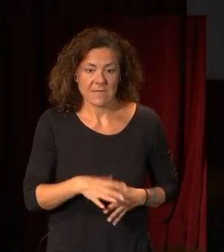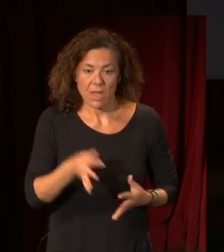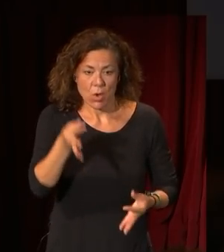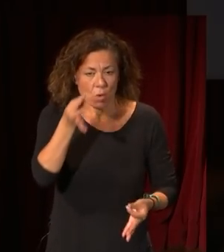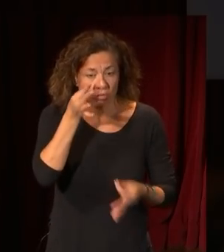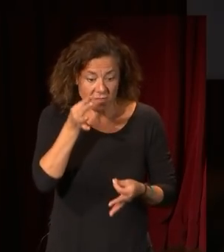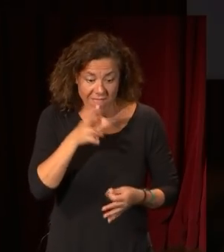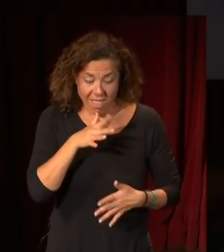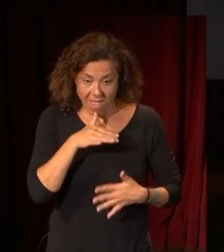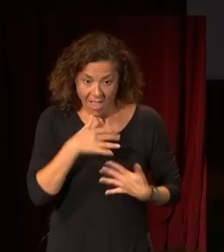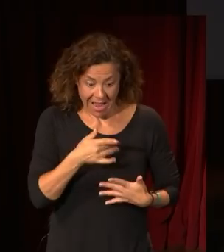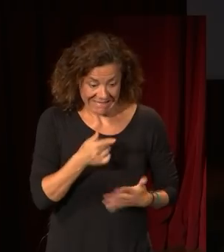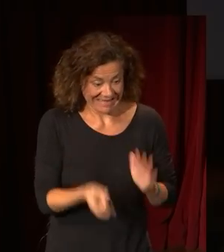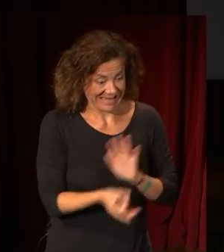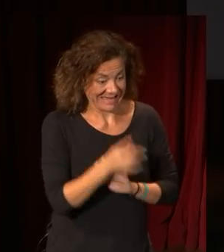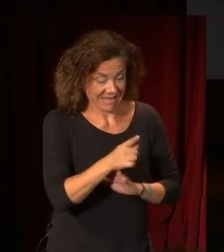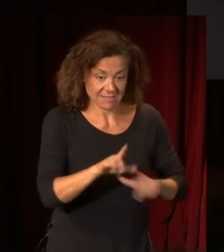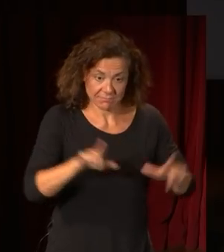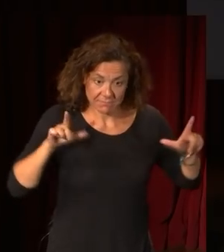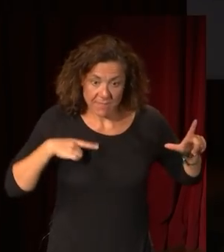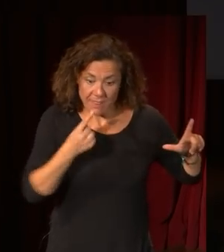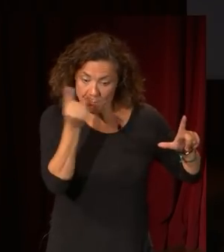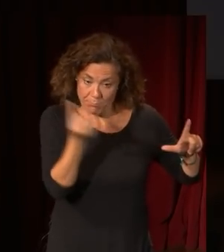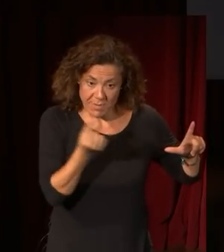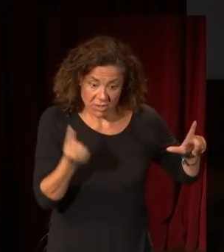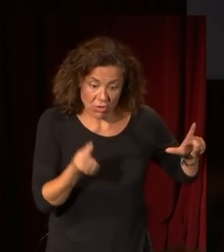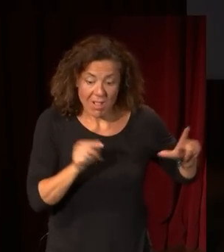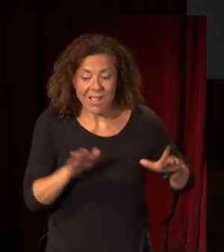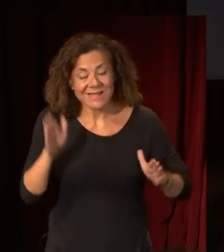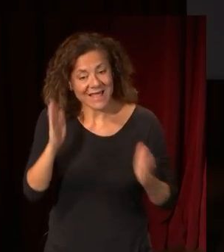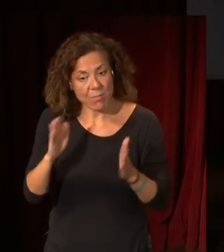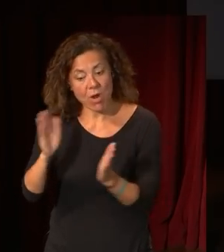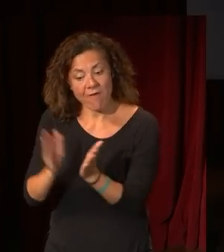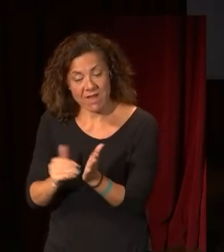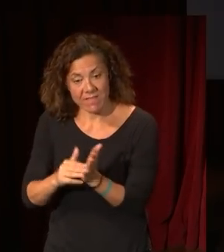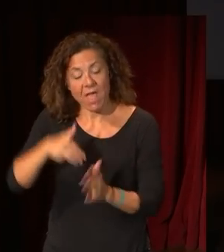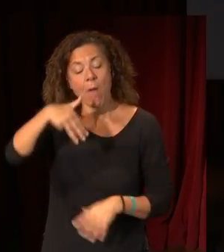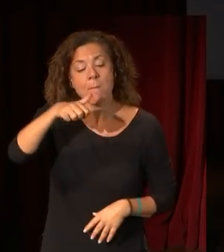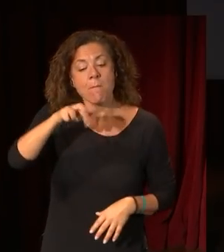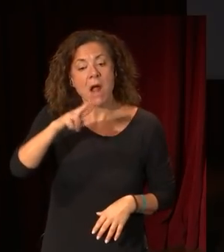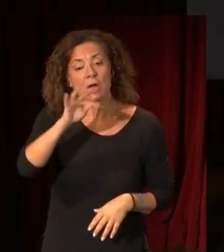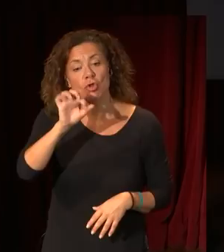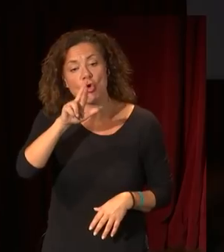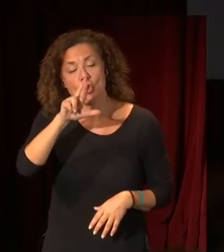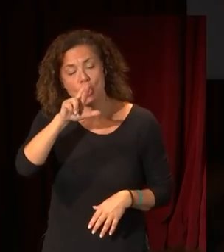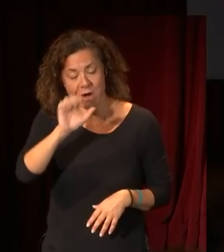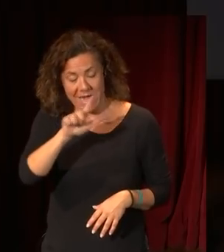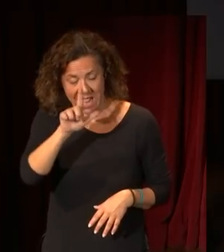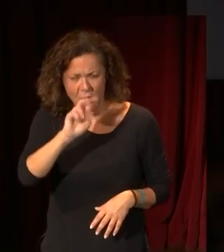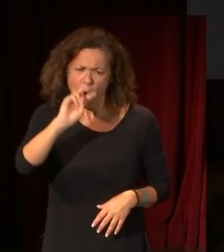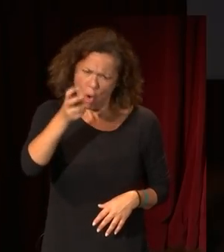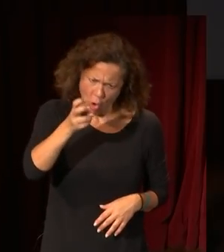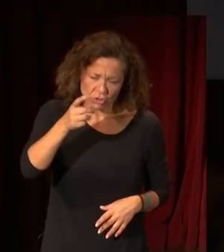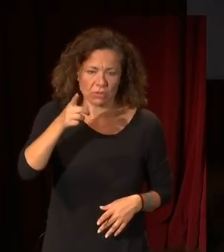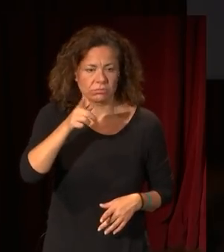contemporánea a la creación de esta imagen por parte de bermejo en valencià joanot martorell un otro noble al